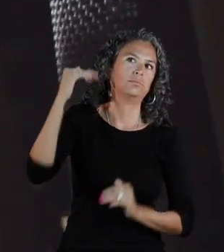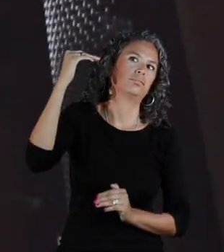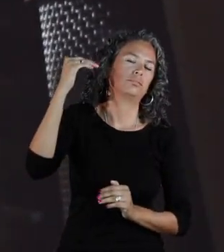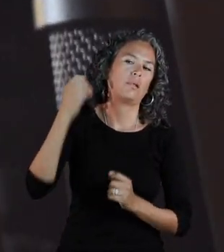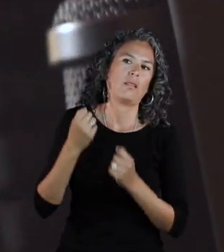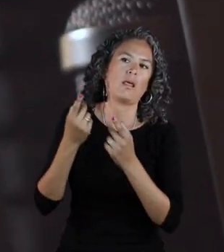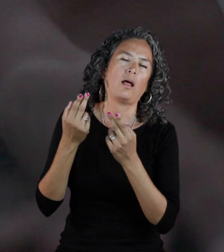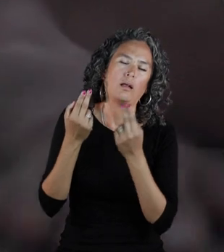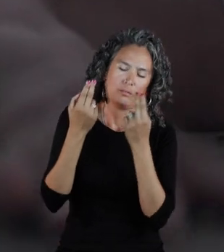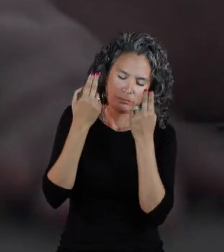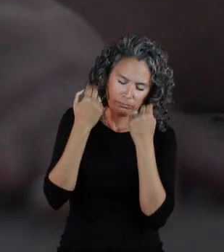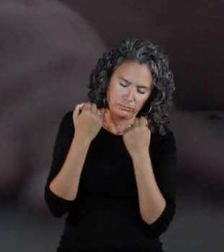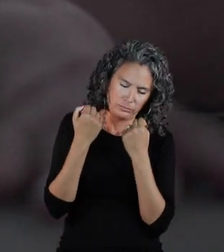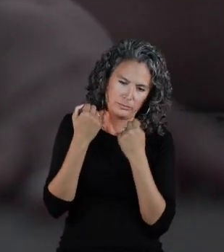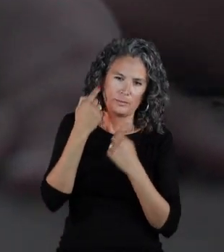y le creí.